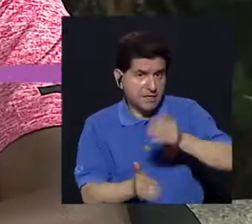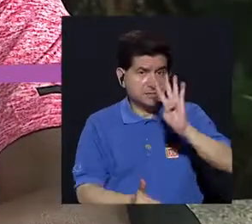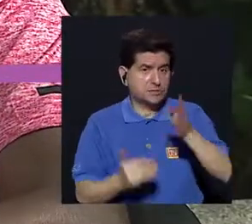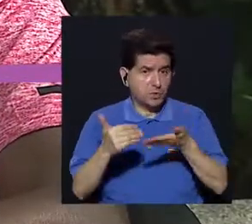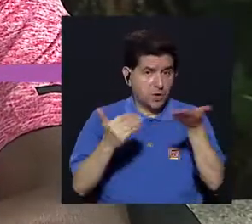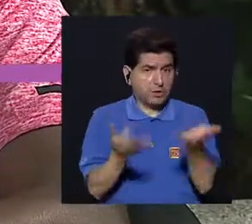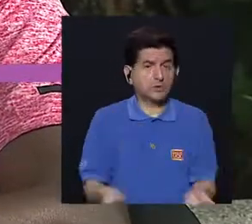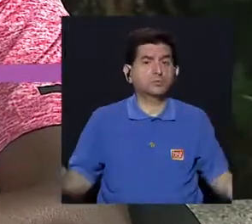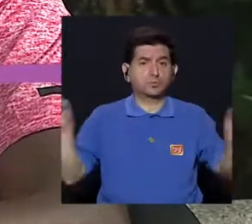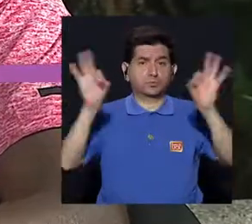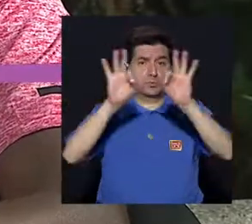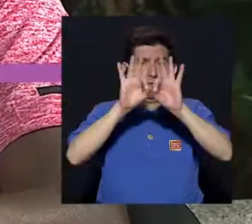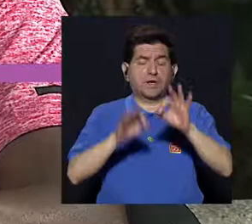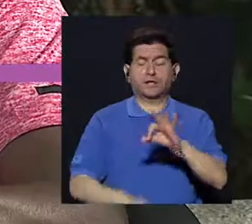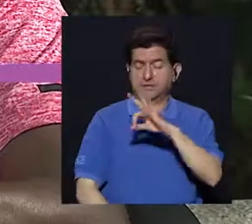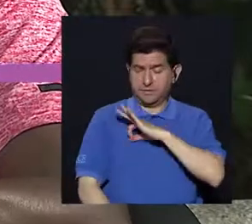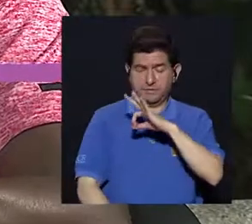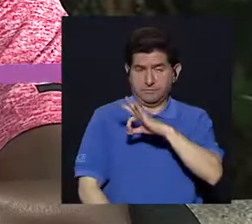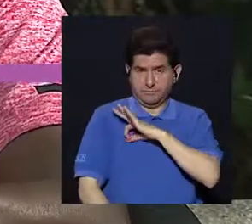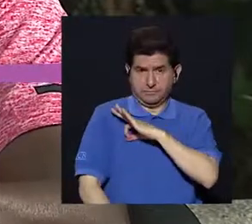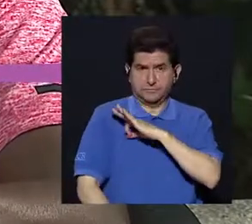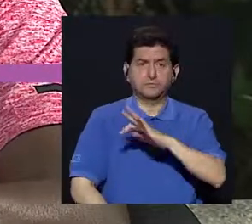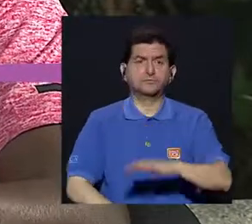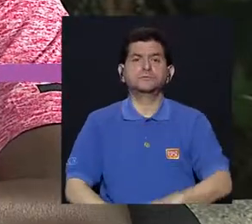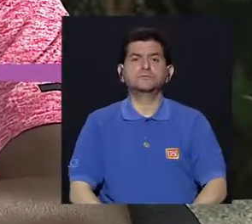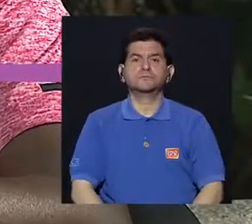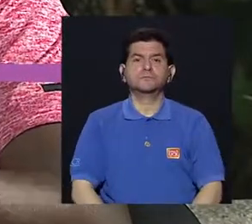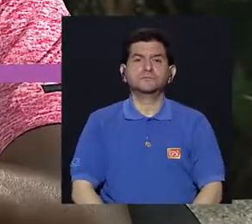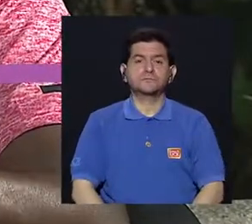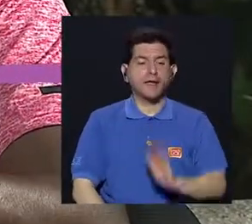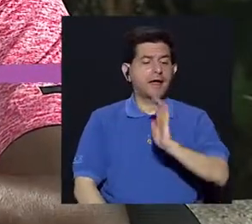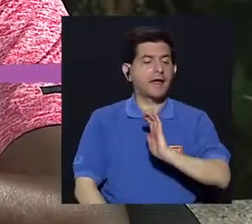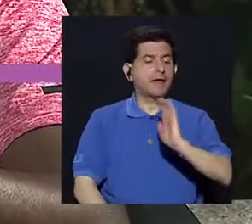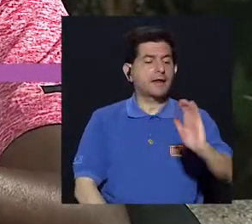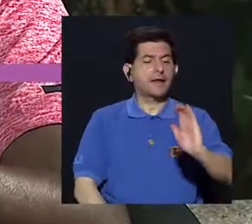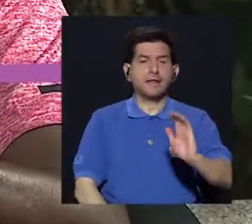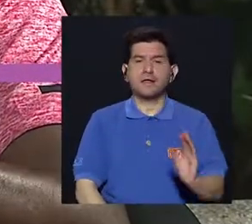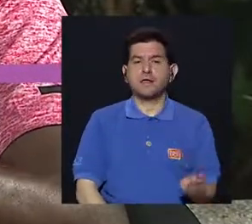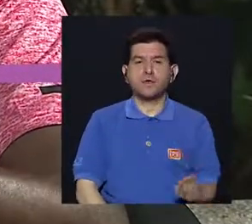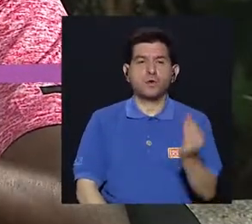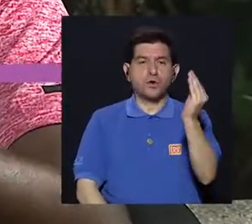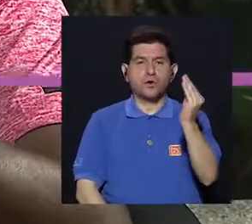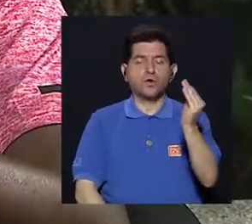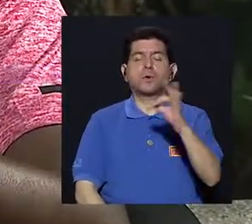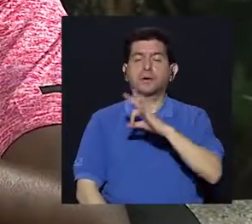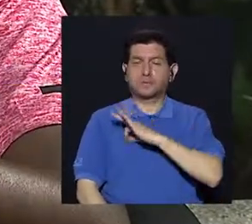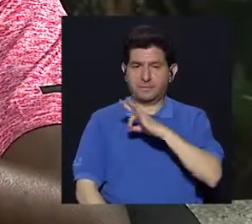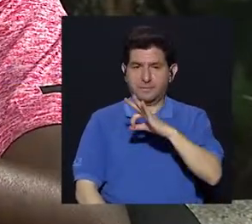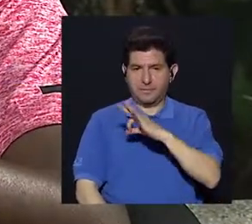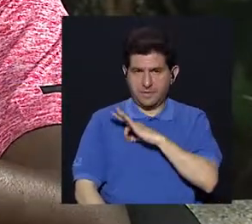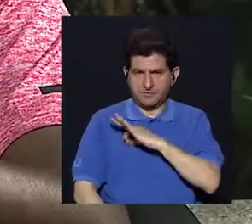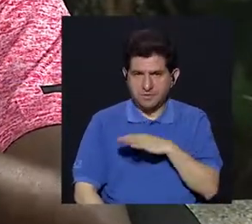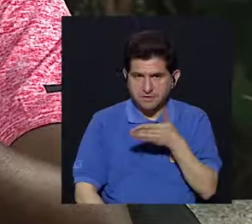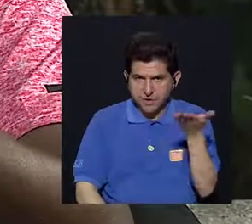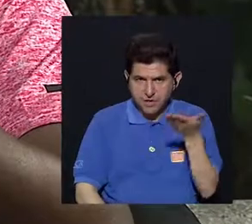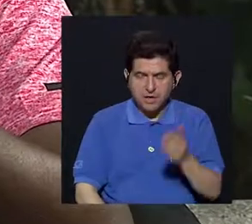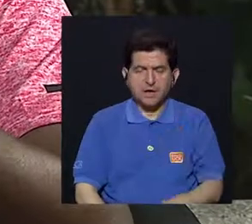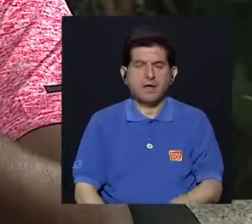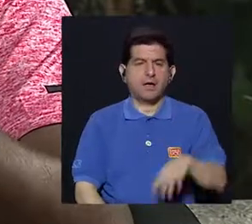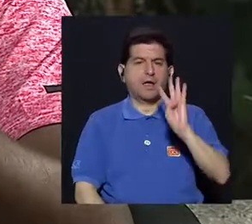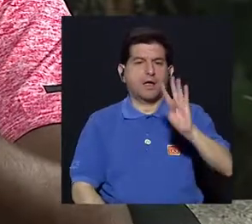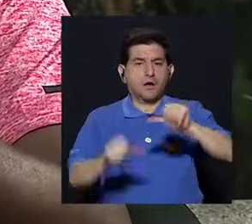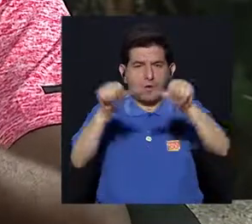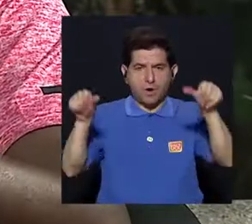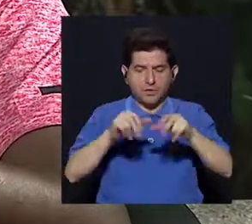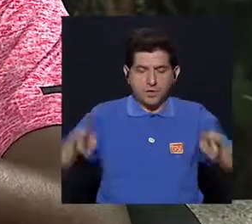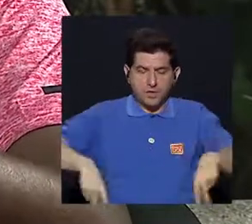cuatro cosas muy importantes en los beneficios. Yo creo que el niño, tanto el joven, se va a ver beneficiado en sus